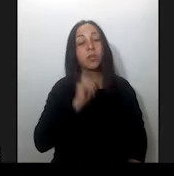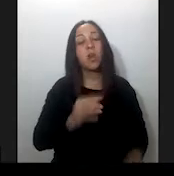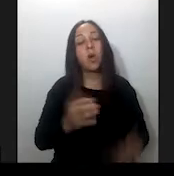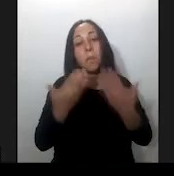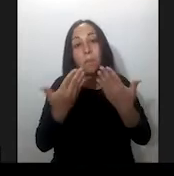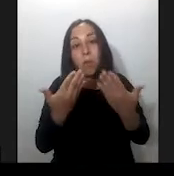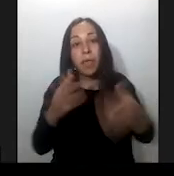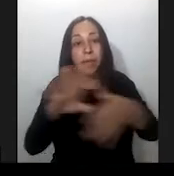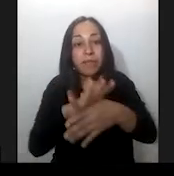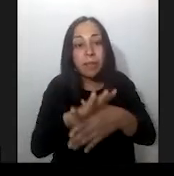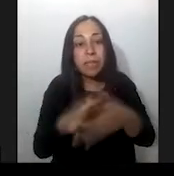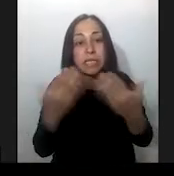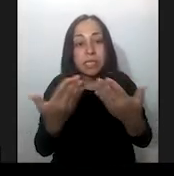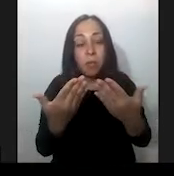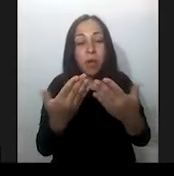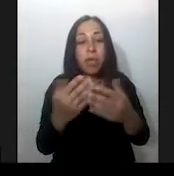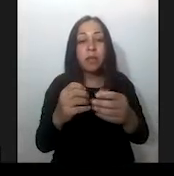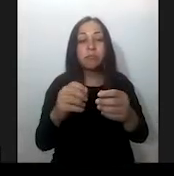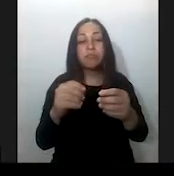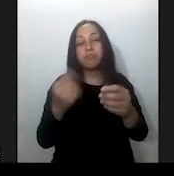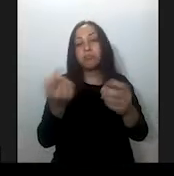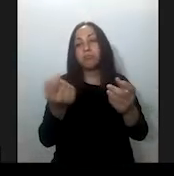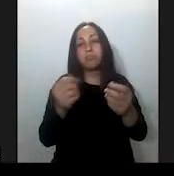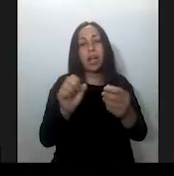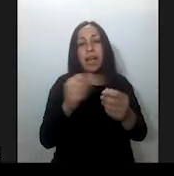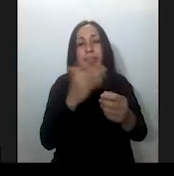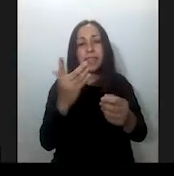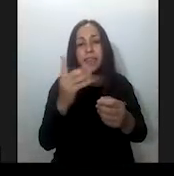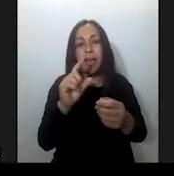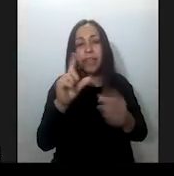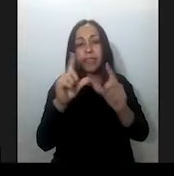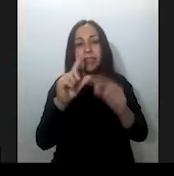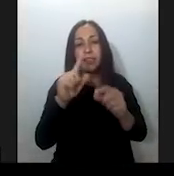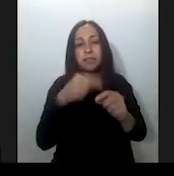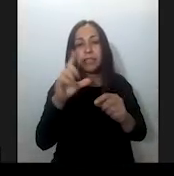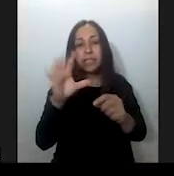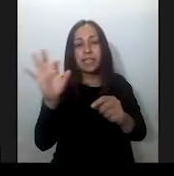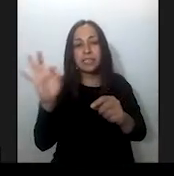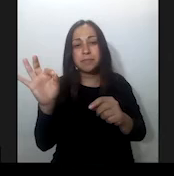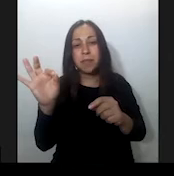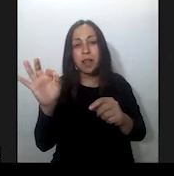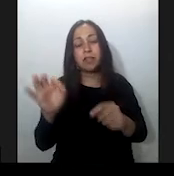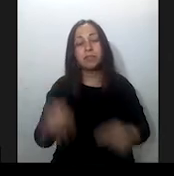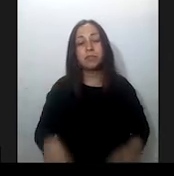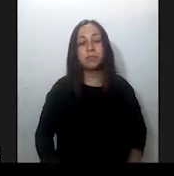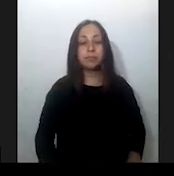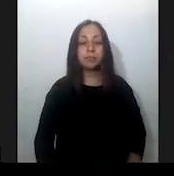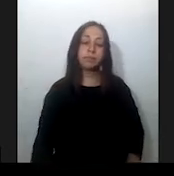podríamos perfectamente establecer una cantidad de decimales fijos o cambiar la escala. ¿Bien? Solo uso un